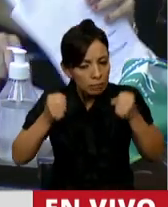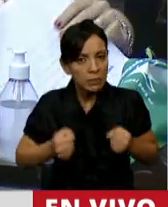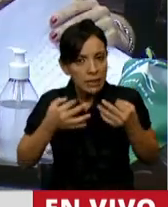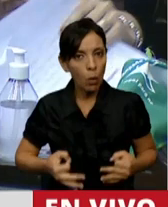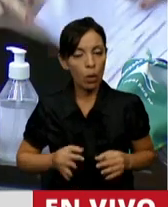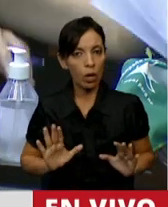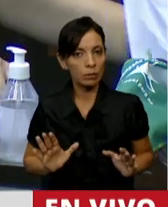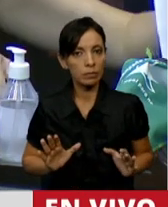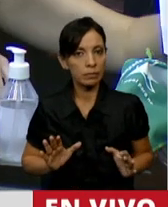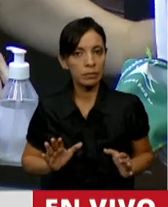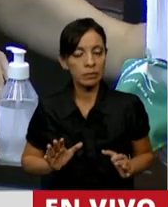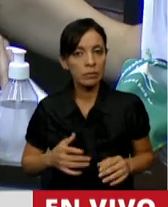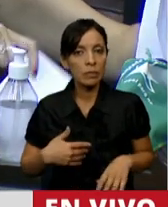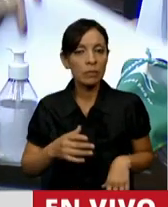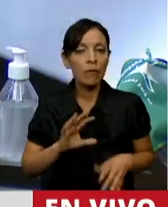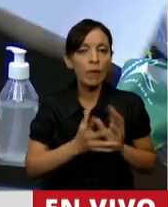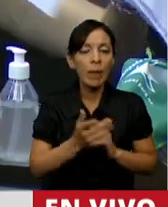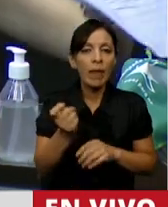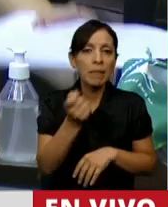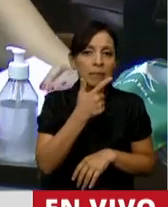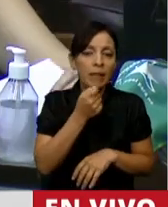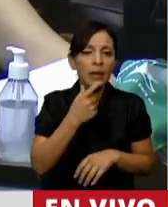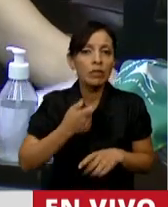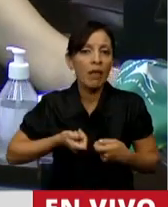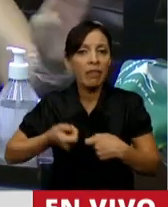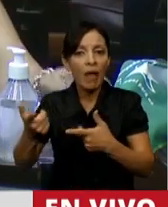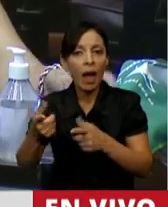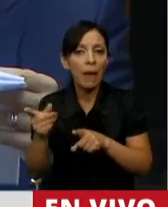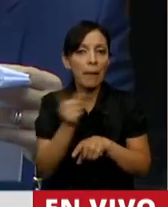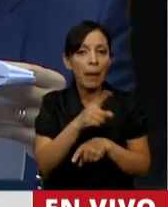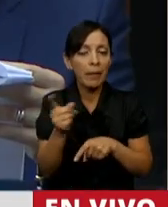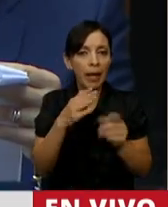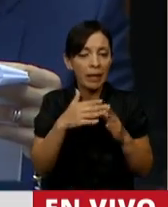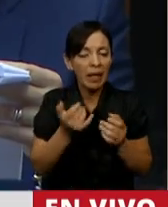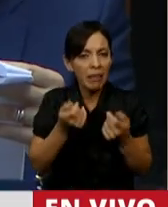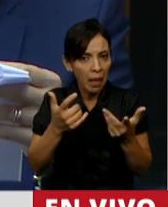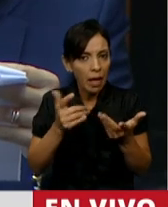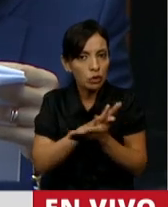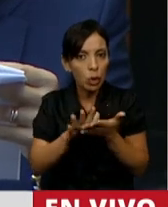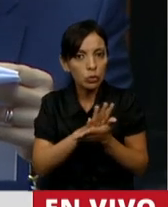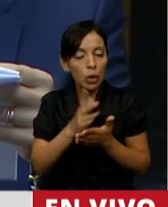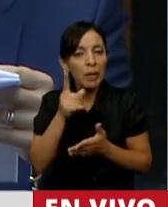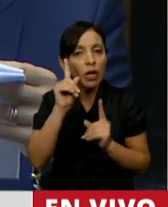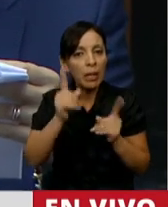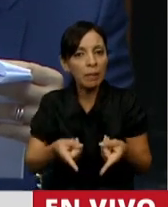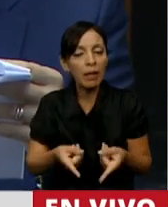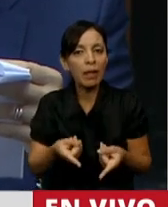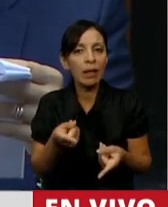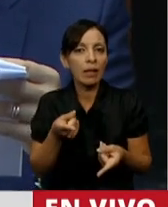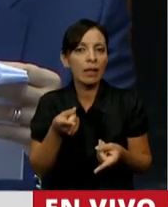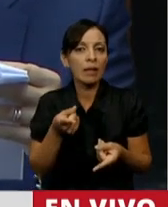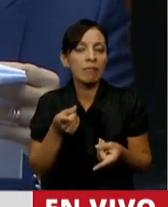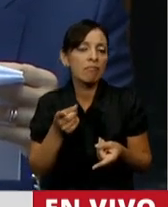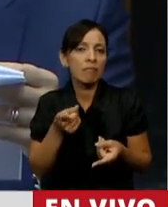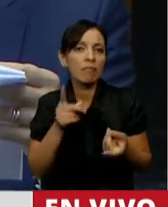convicción. La medicación ambulatoria resuelve la gran mayoría de los casos, pero además, hasta desde el punto